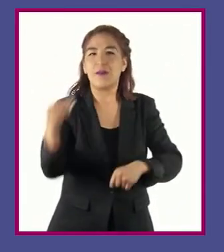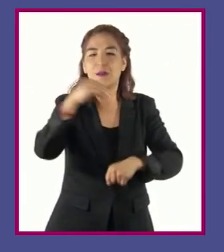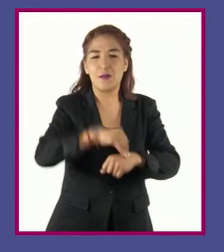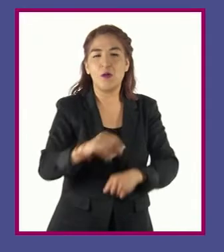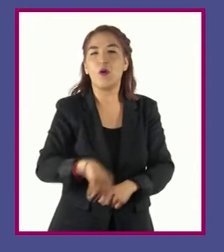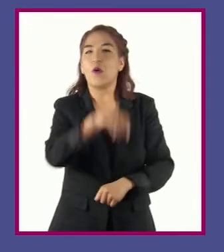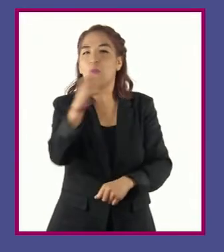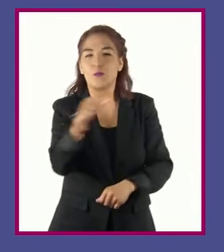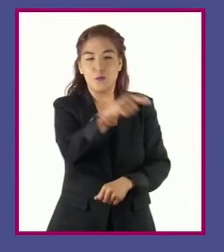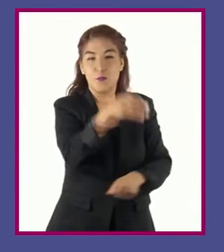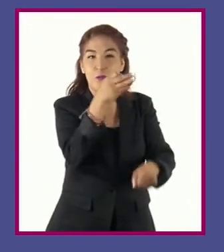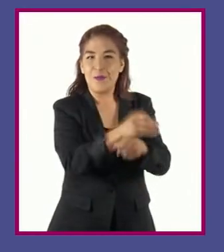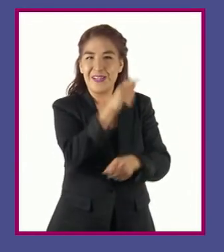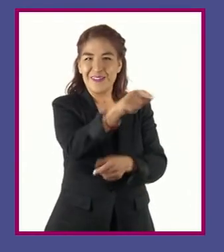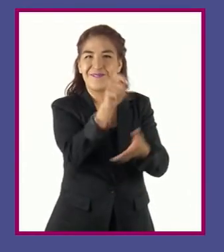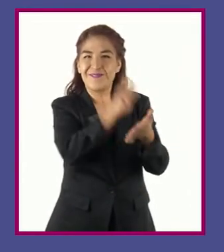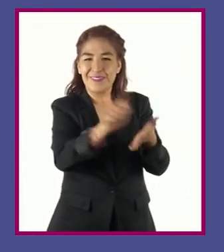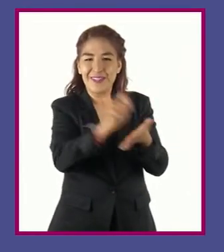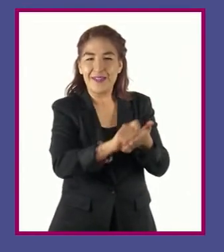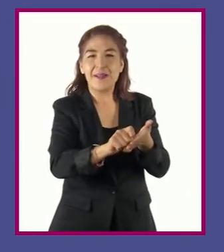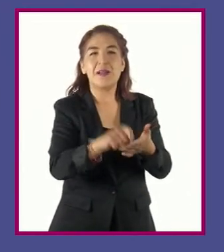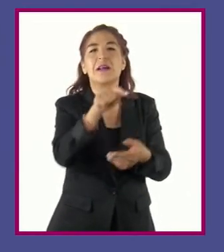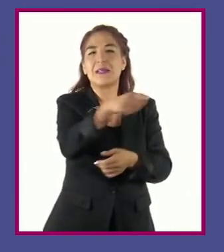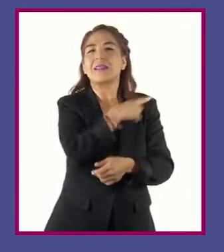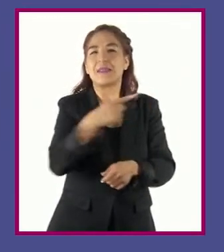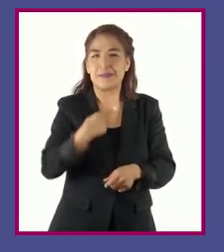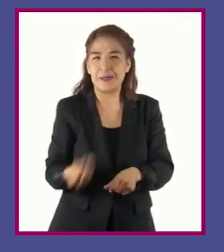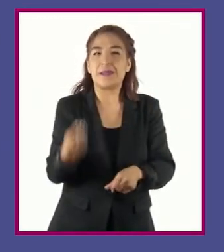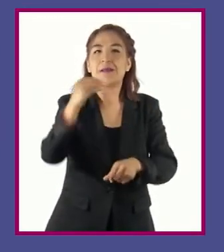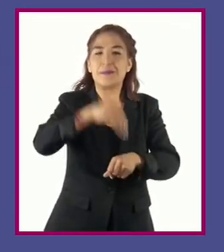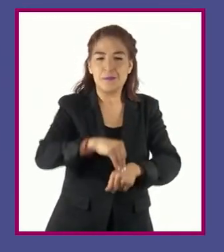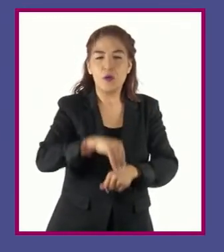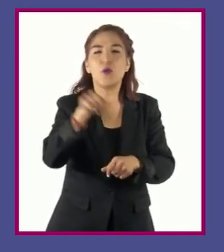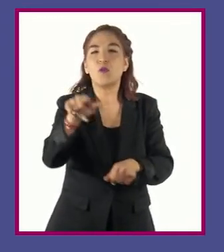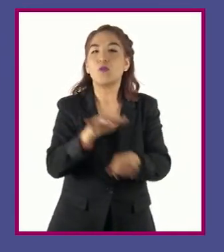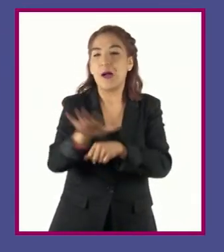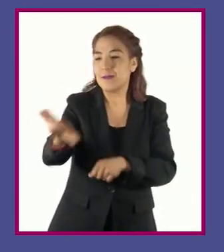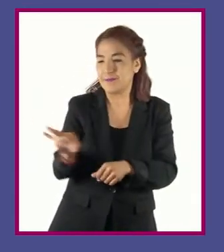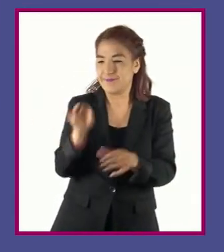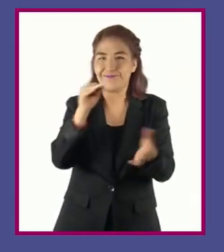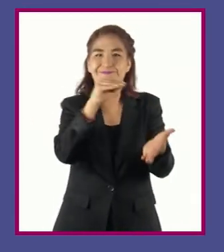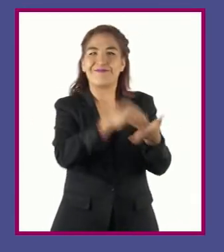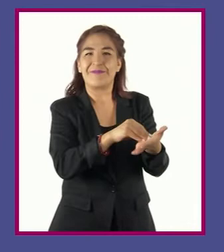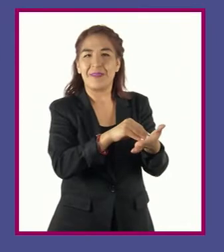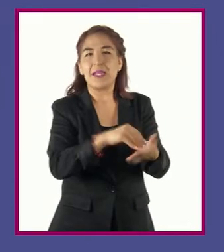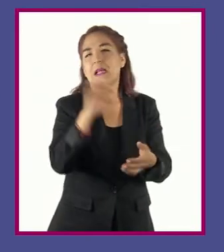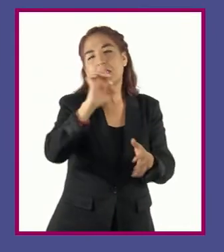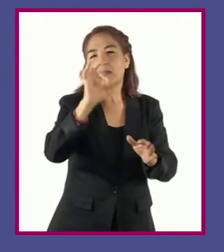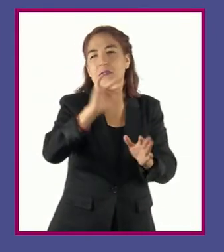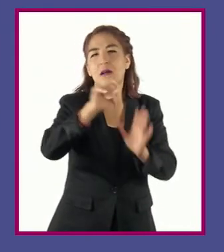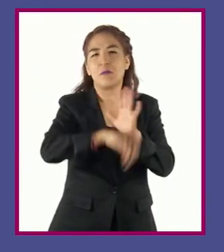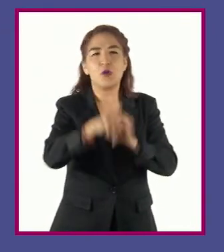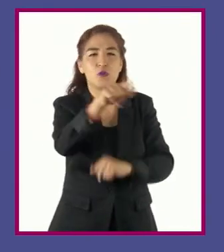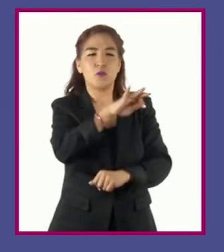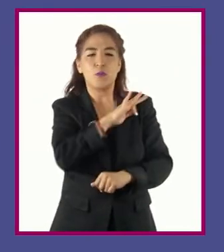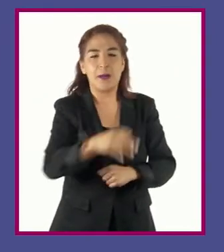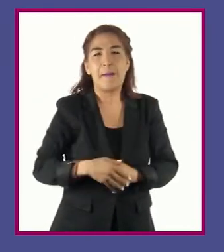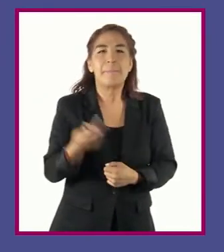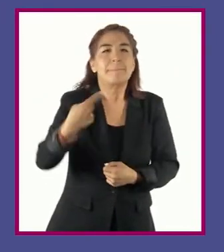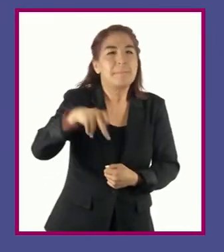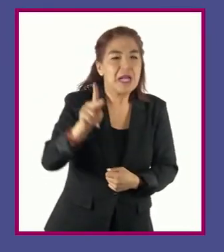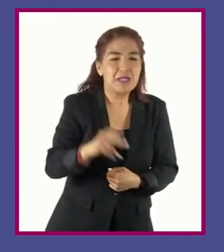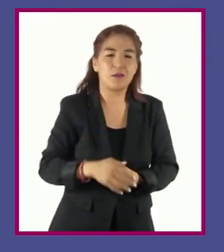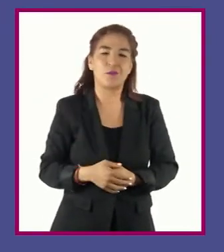En el caso de tu texto, ahí tendrías que haber puesto una oración adversativa. Podrías haber puesto pero,